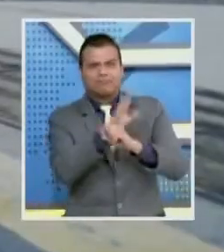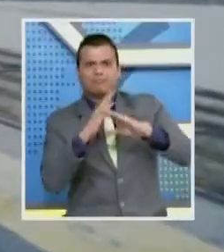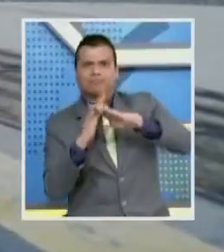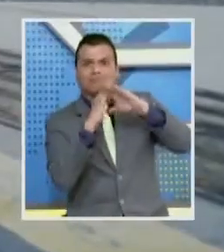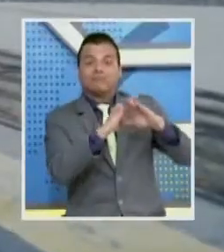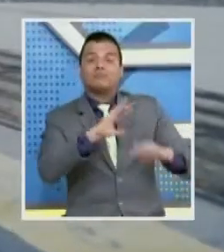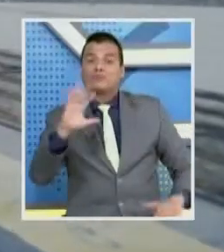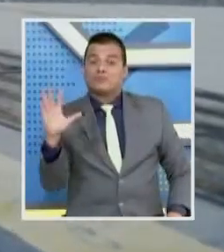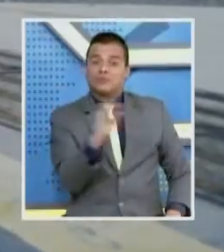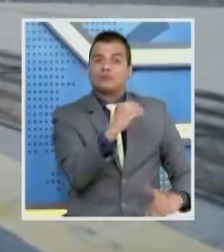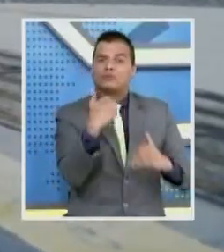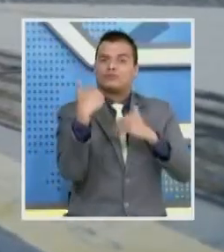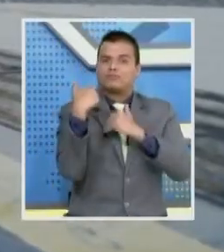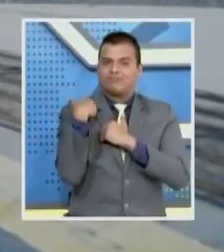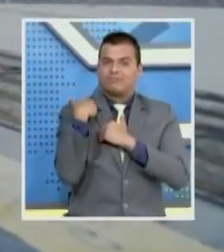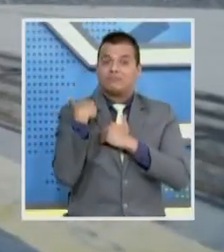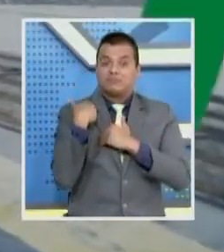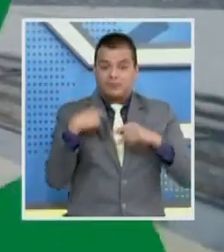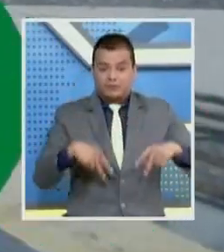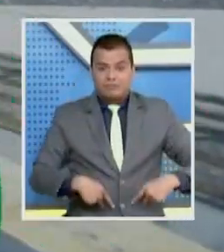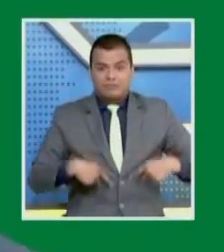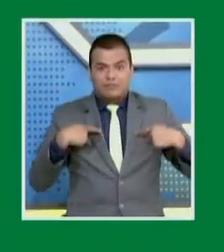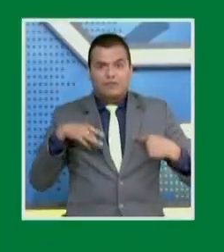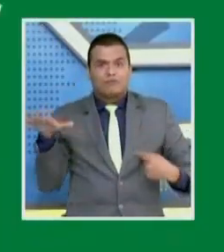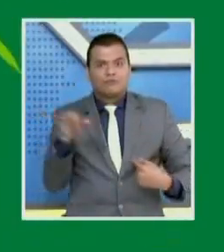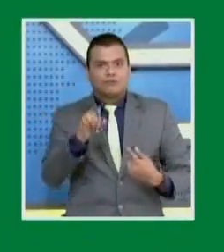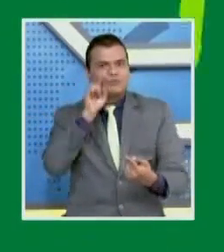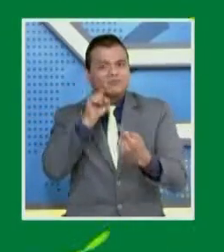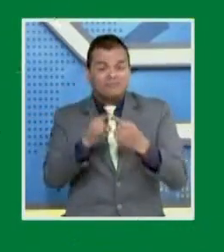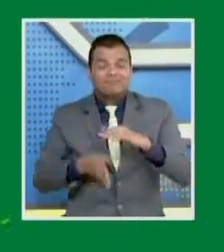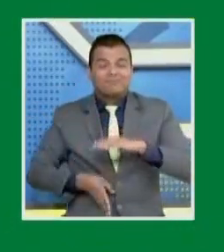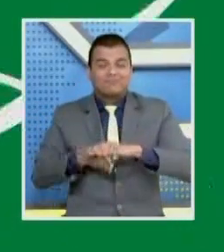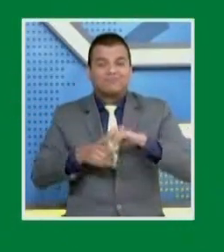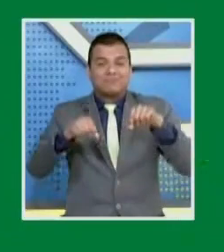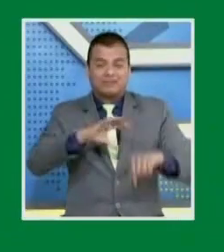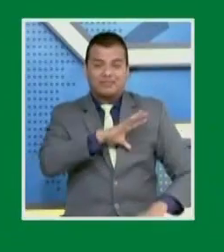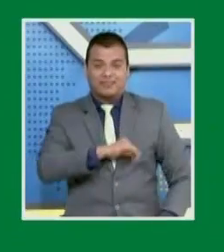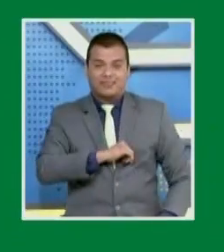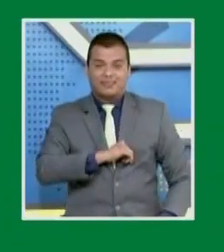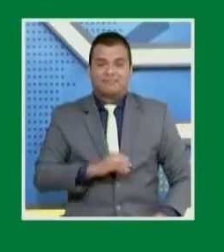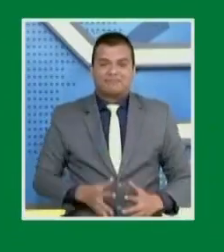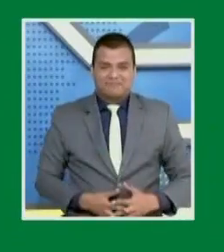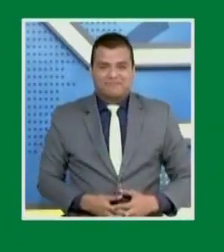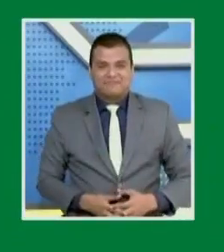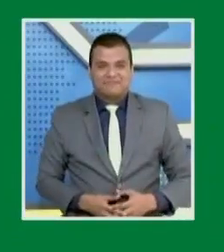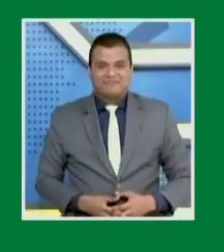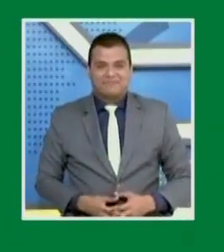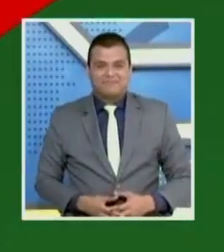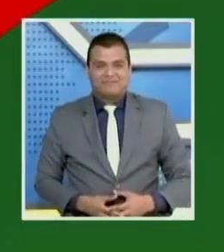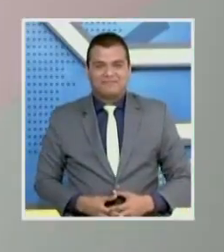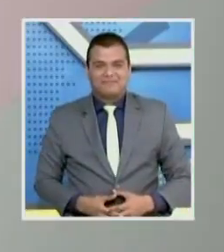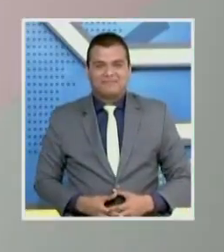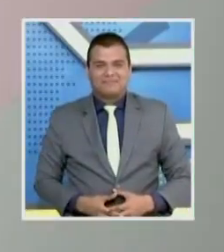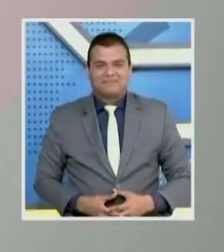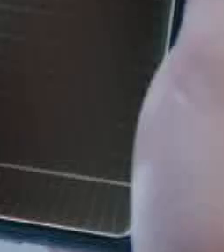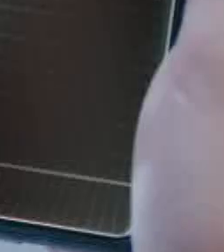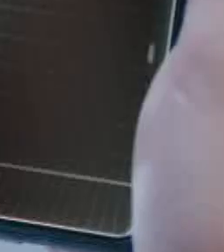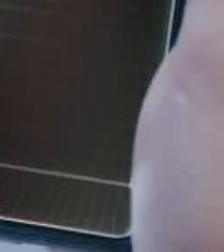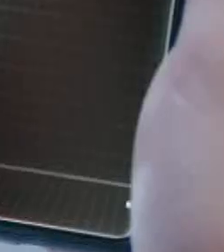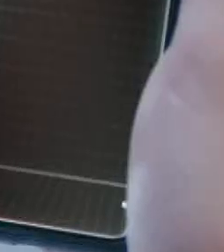Contra el coronavirus, guardianes somos todos. Cali, unida por la vida.